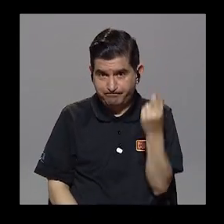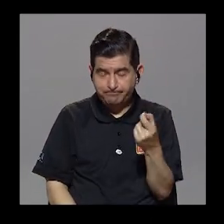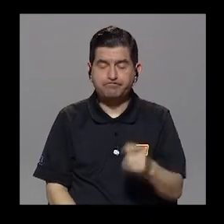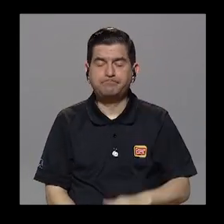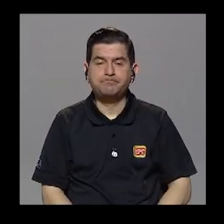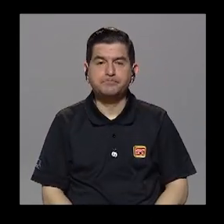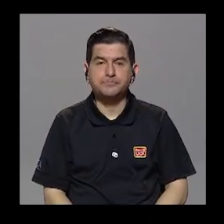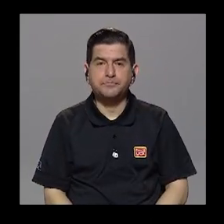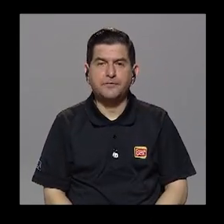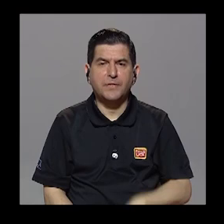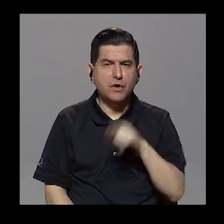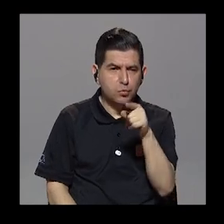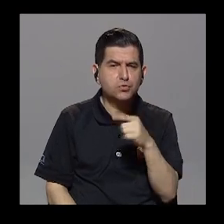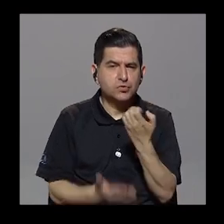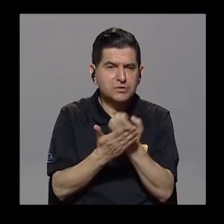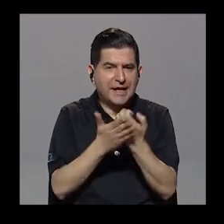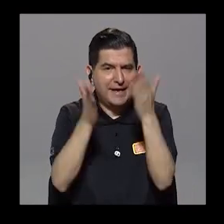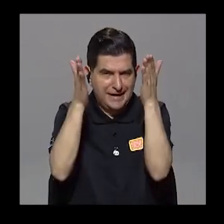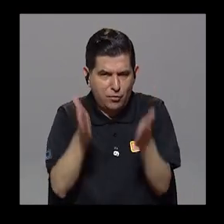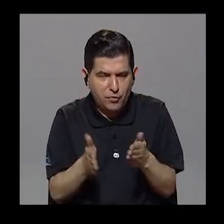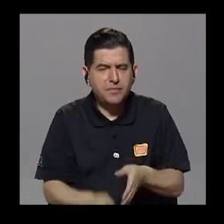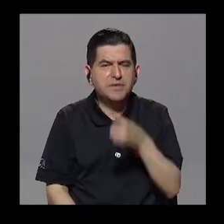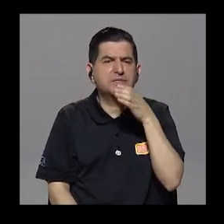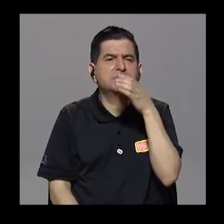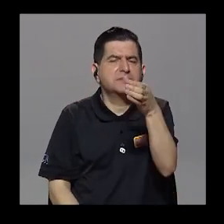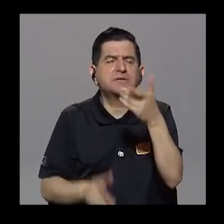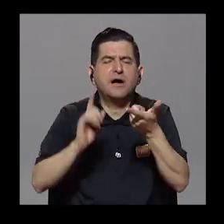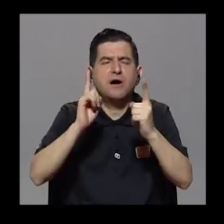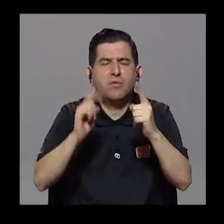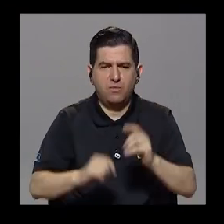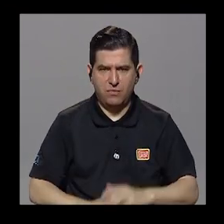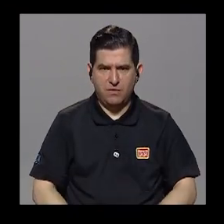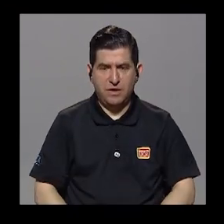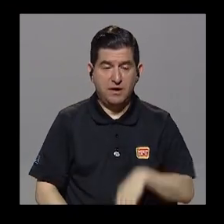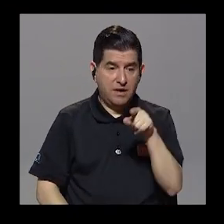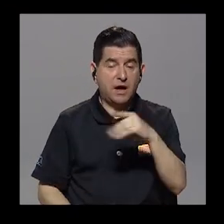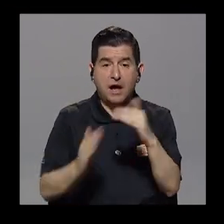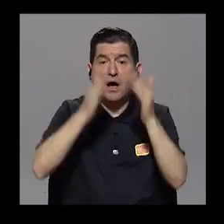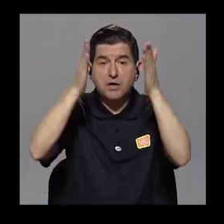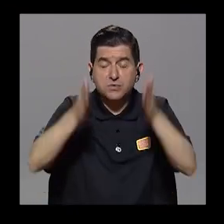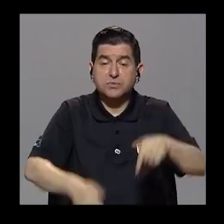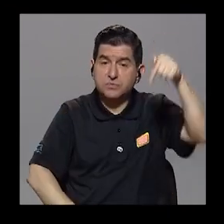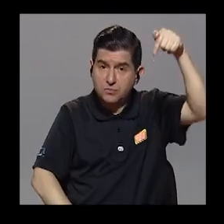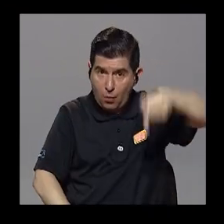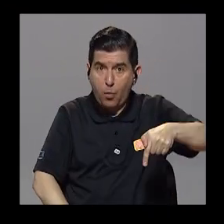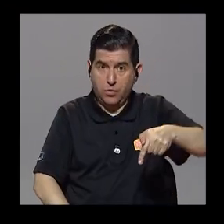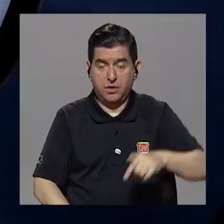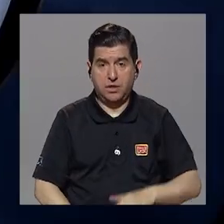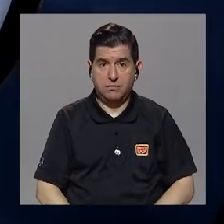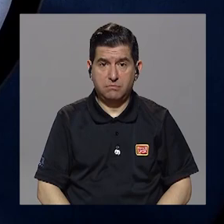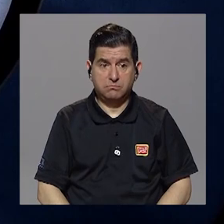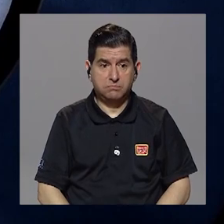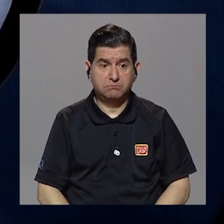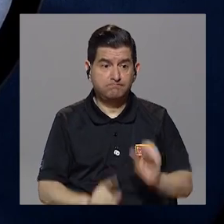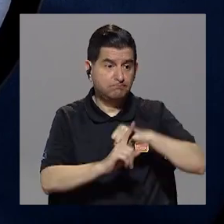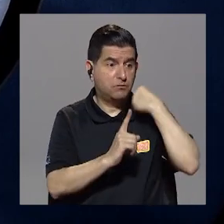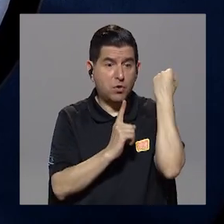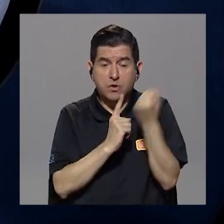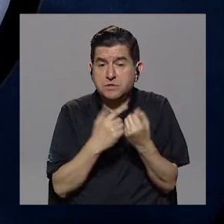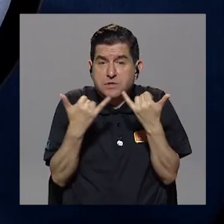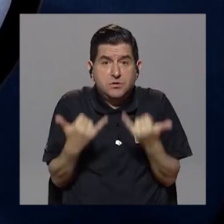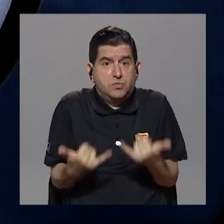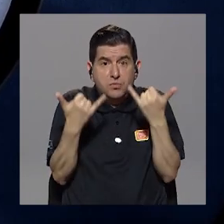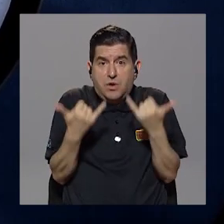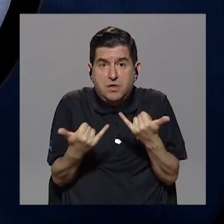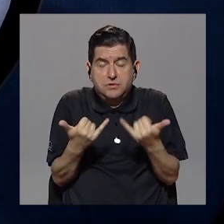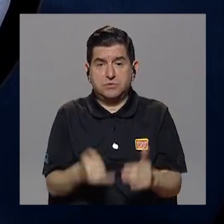pensiones. Usted como economista, ¿qué recomendación le daría a ese ciudadano que hoy, por la situación